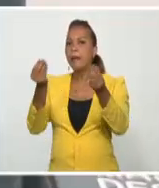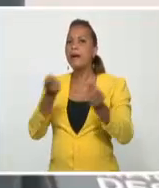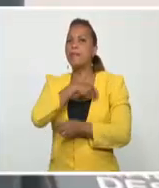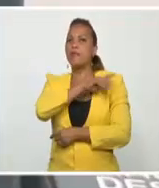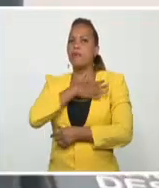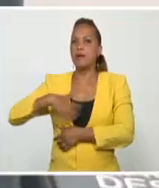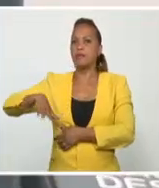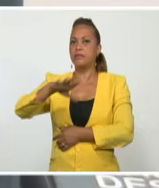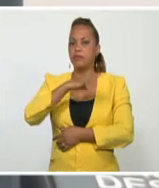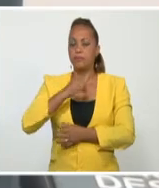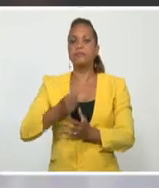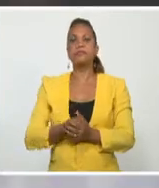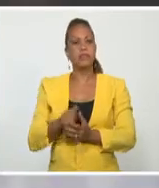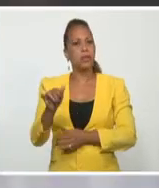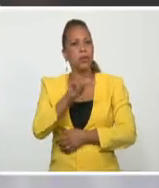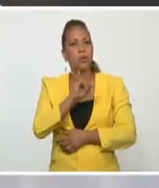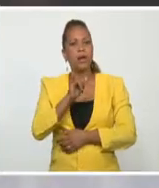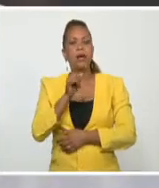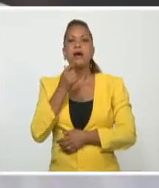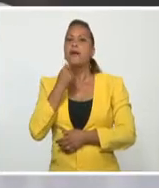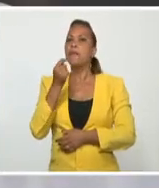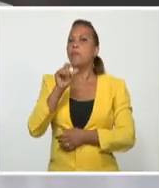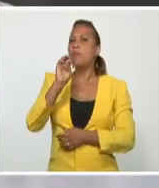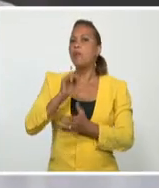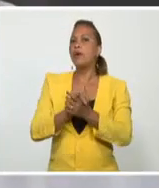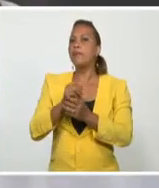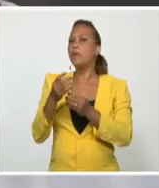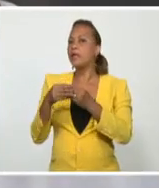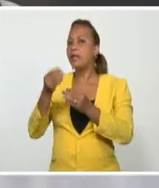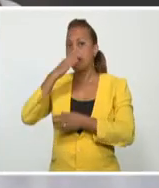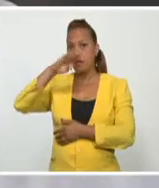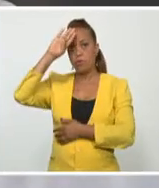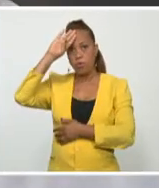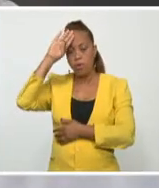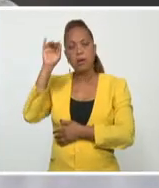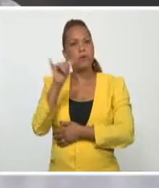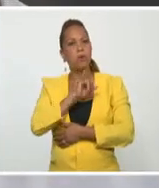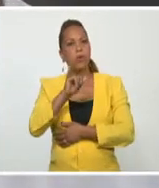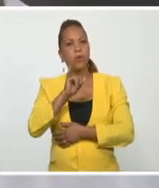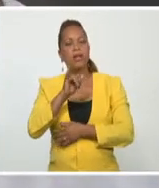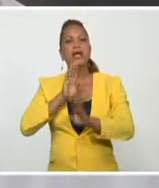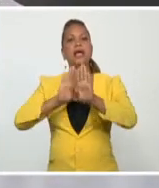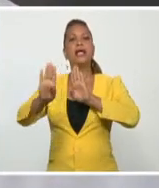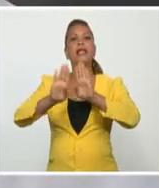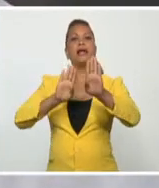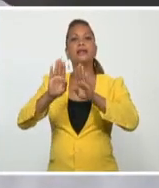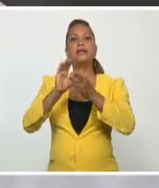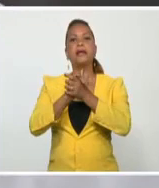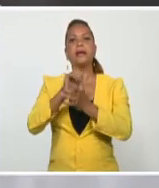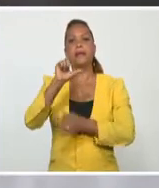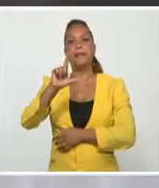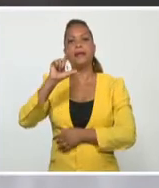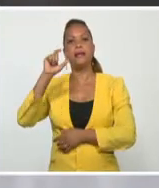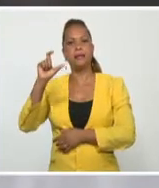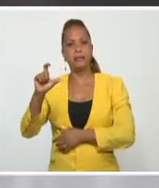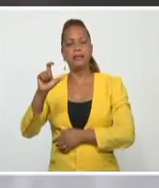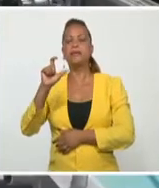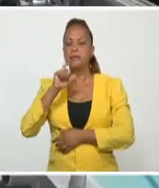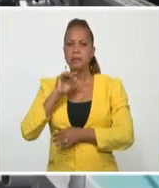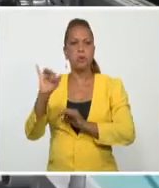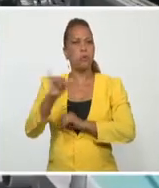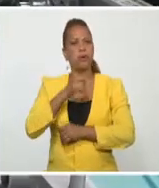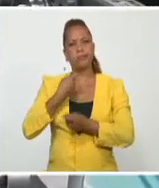sea por moneda nacional totalmente o por la adquisición en las redes minoristas de recuperación de